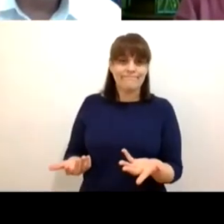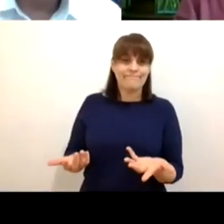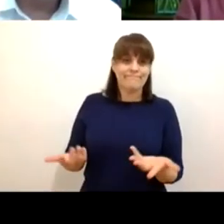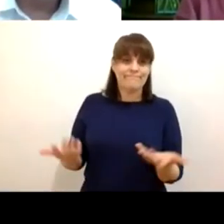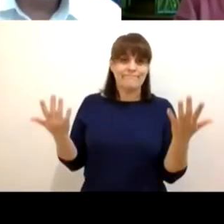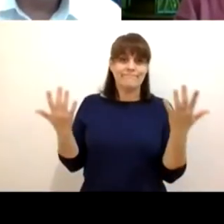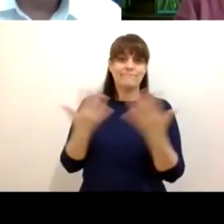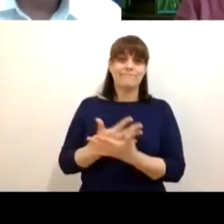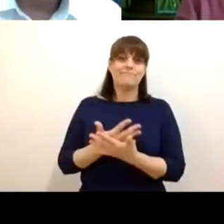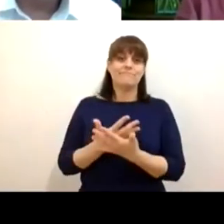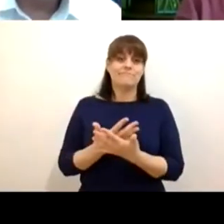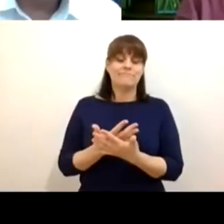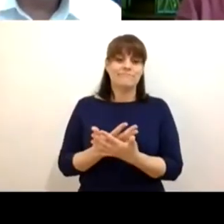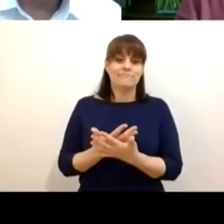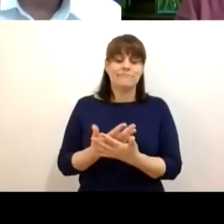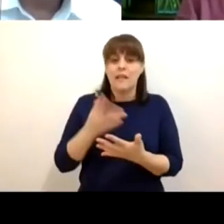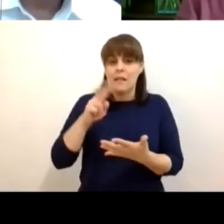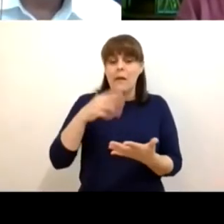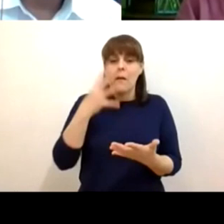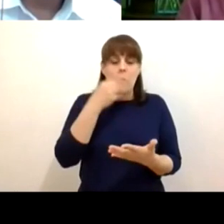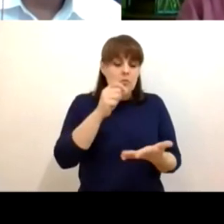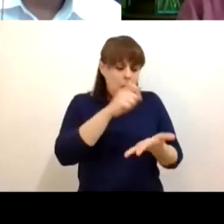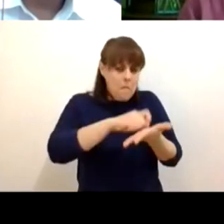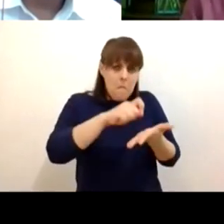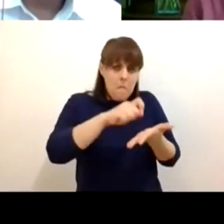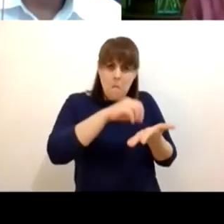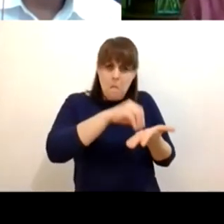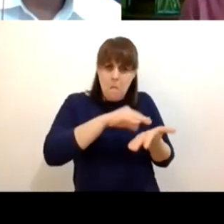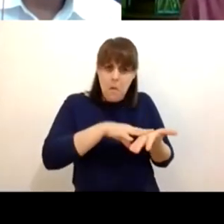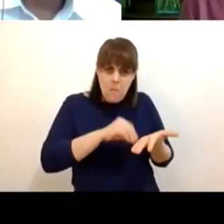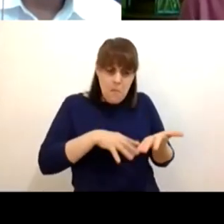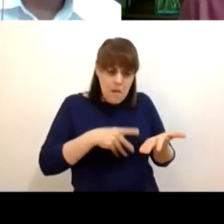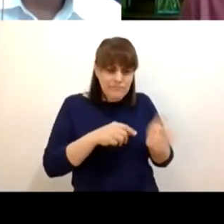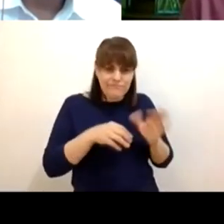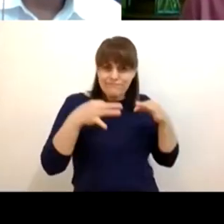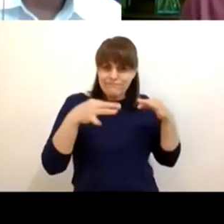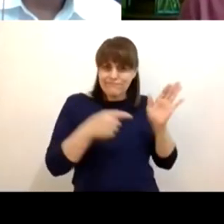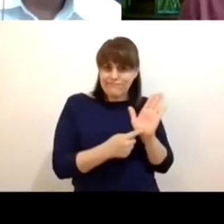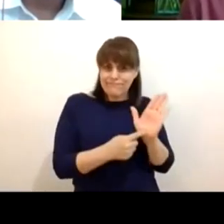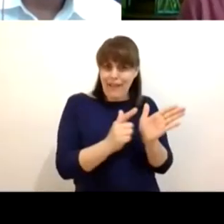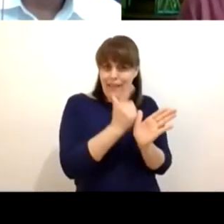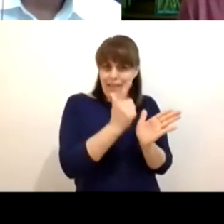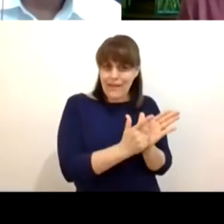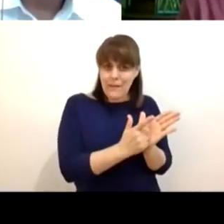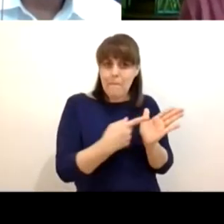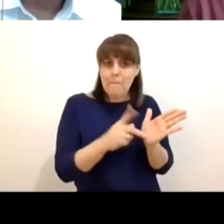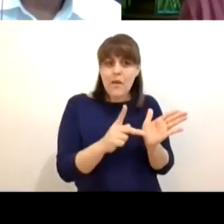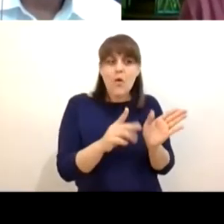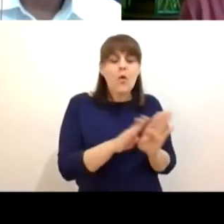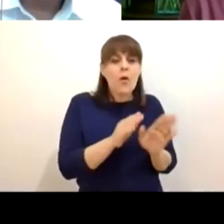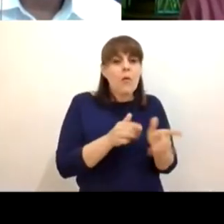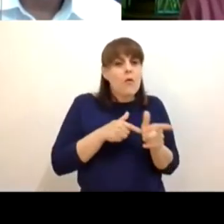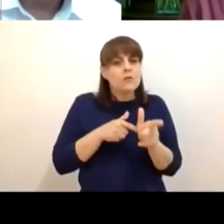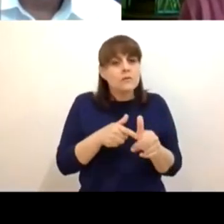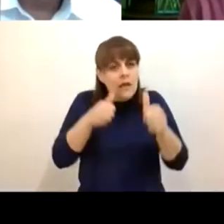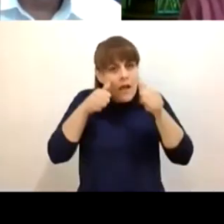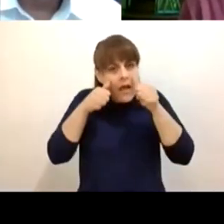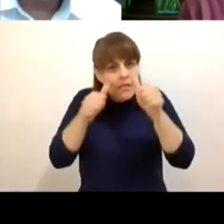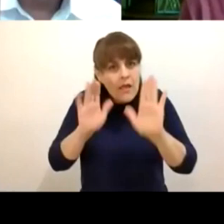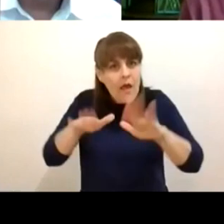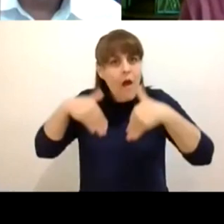está bien, se ve muy bonito en papel el sí, pero no le podemos dar seguimiento a los adolescentes una vez que terminen su condena, su medida. Está